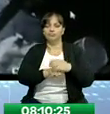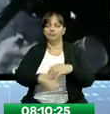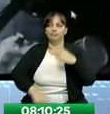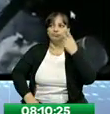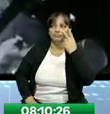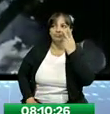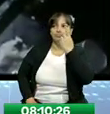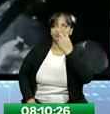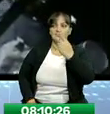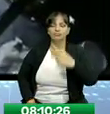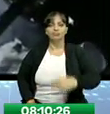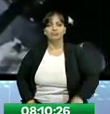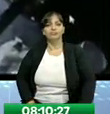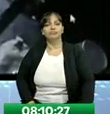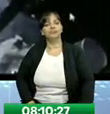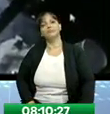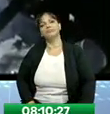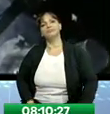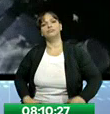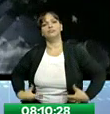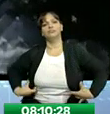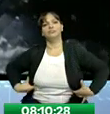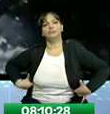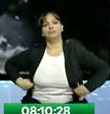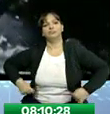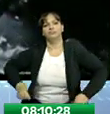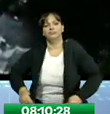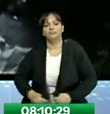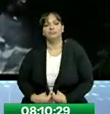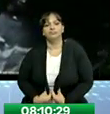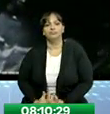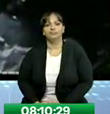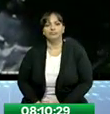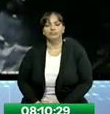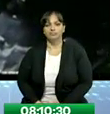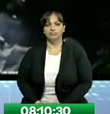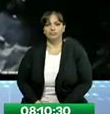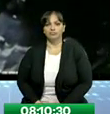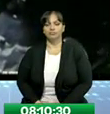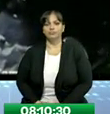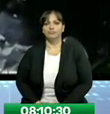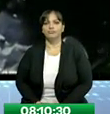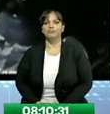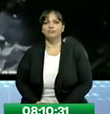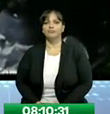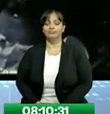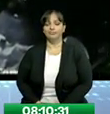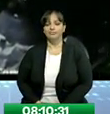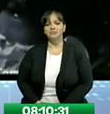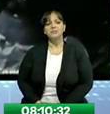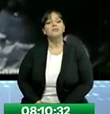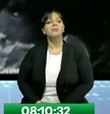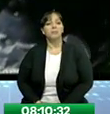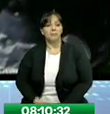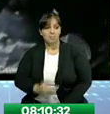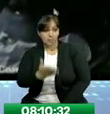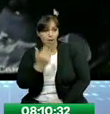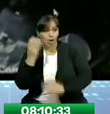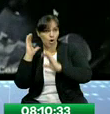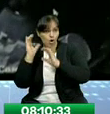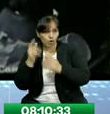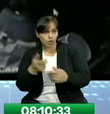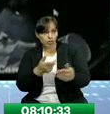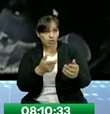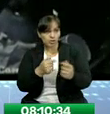ingresan para alentar el señor haciéndose pasar por clientes él creía que le iban a comprar y la sorpresa fue cuando le sacan el revólver lo